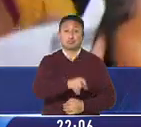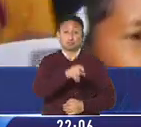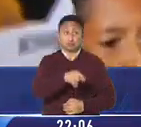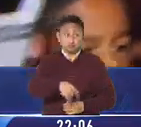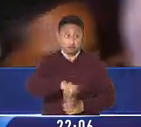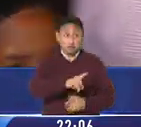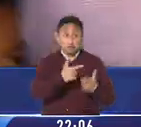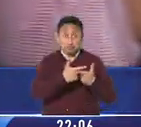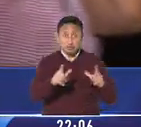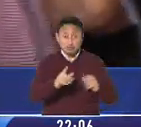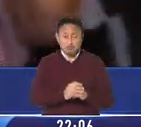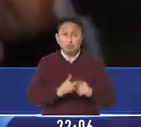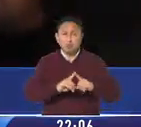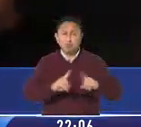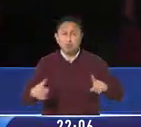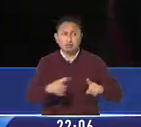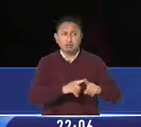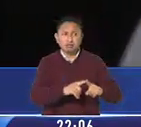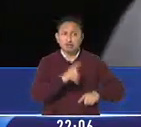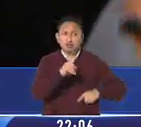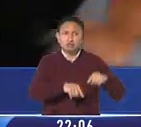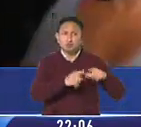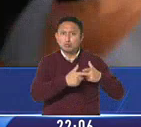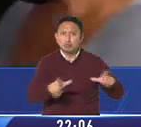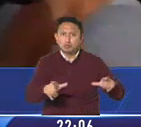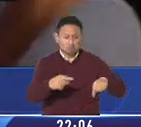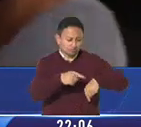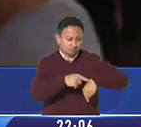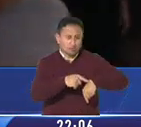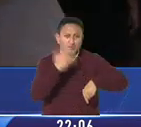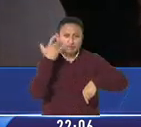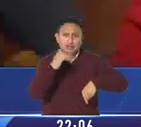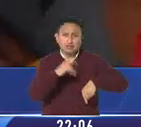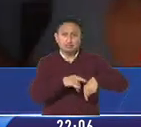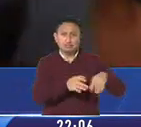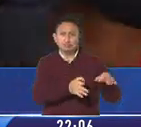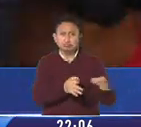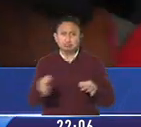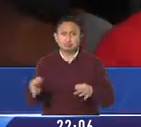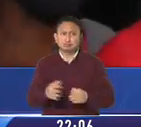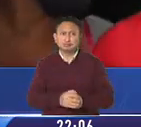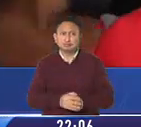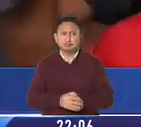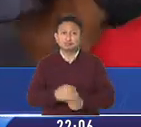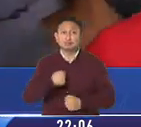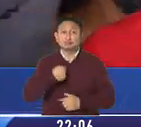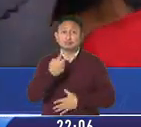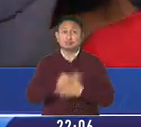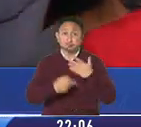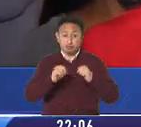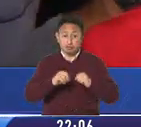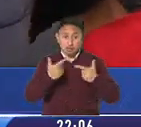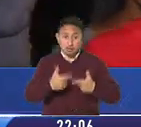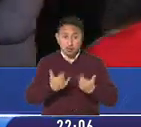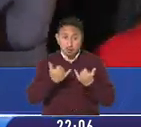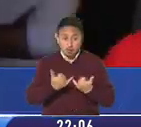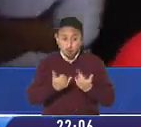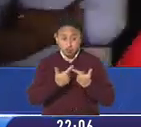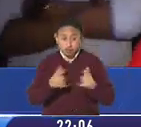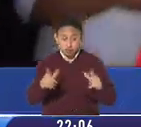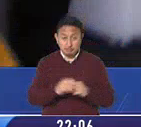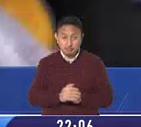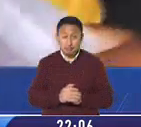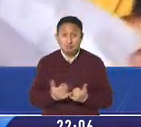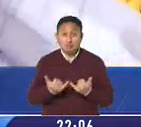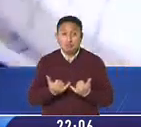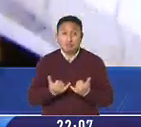de libertad. Sin embargo, su salida no se da en las fechas que son. No sé, tengo un hijo que me le dieron la libertad ya hoy día, pero dice que